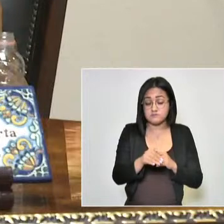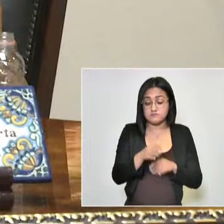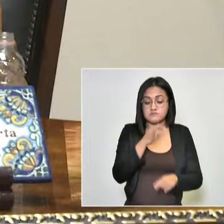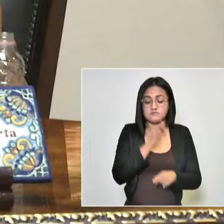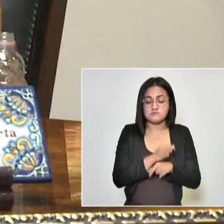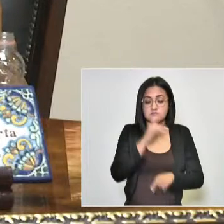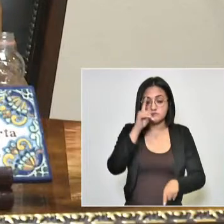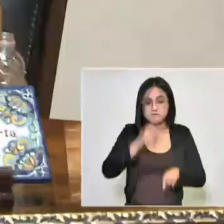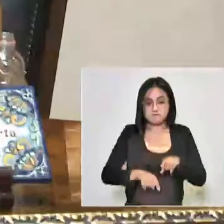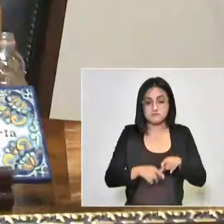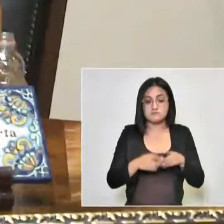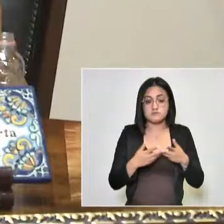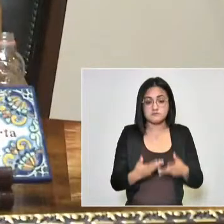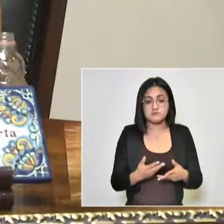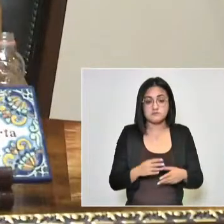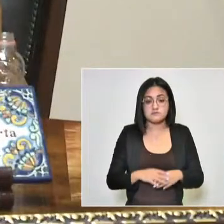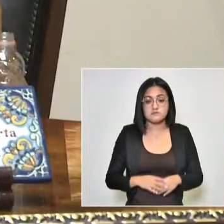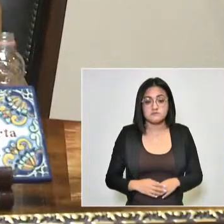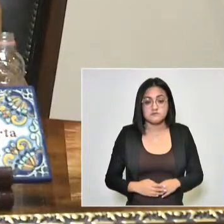descartar